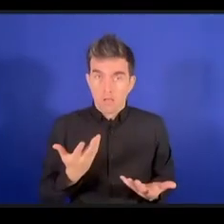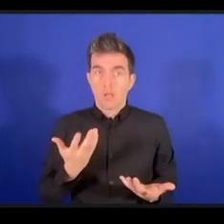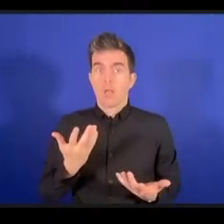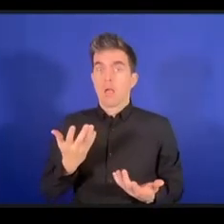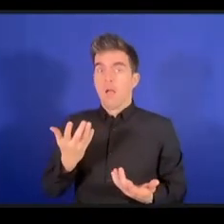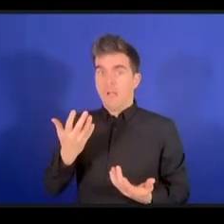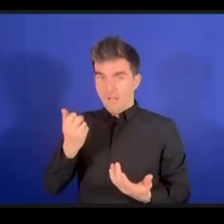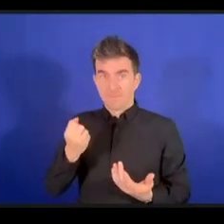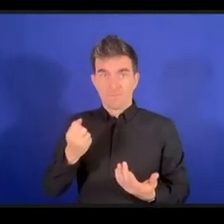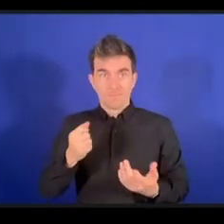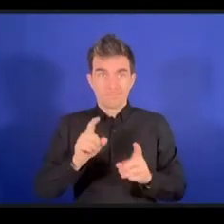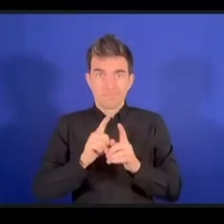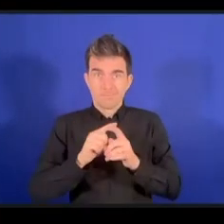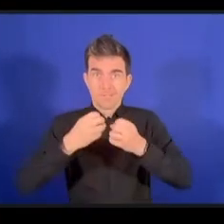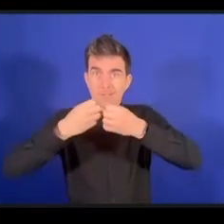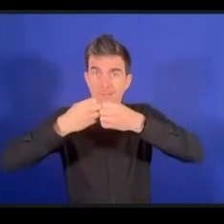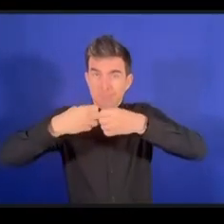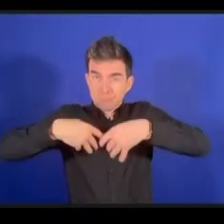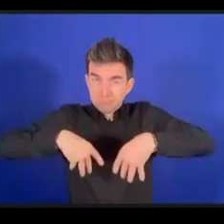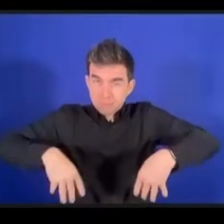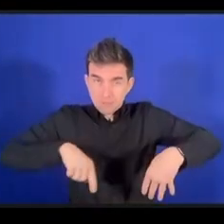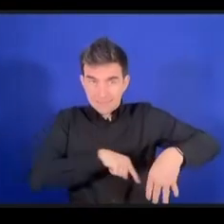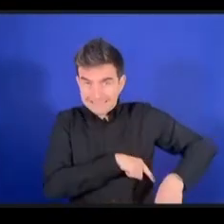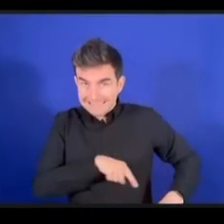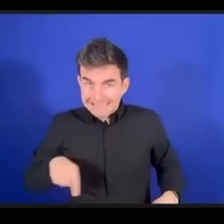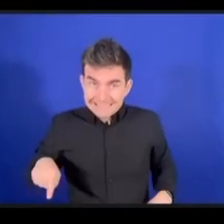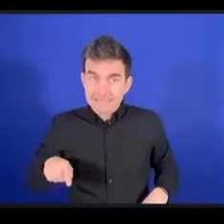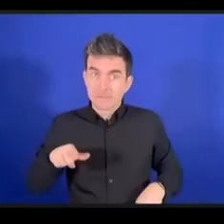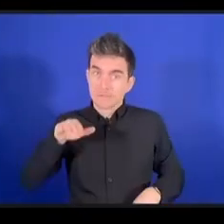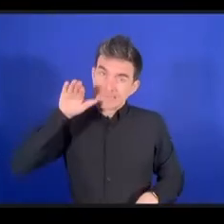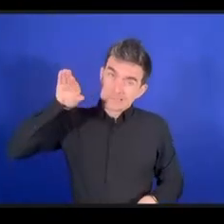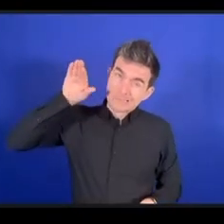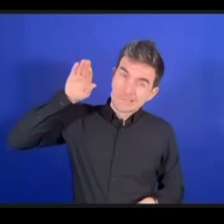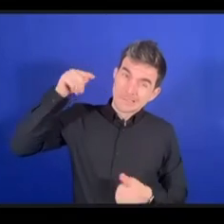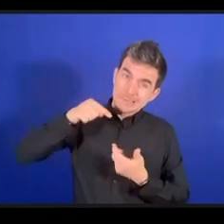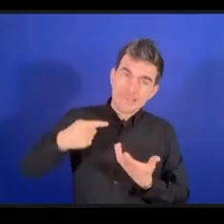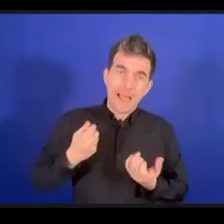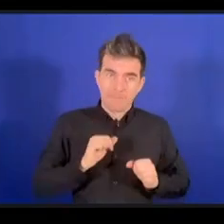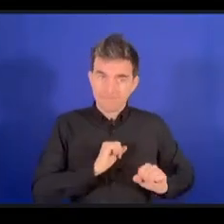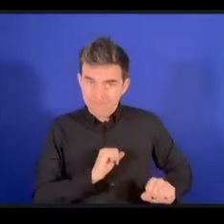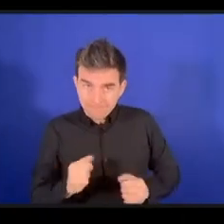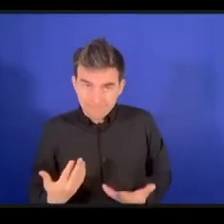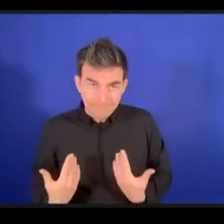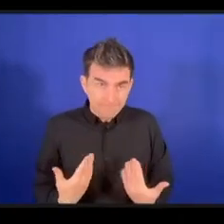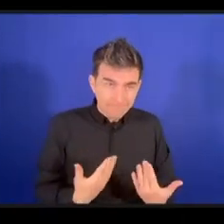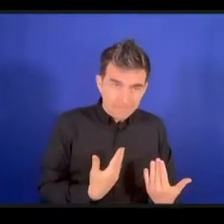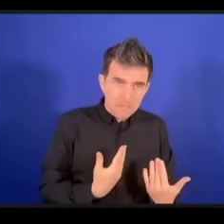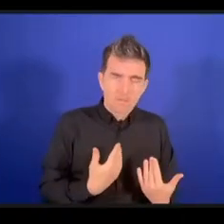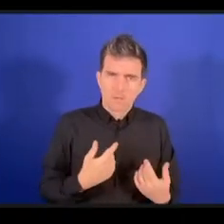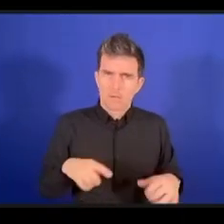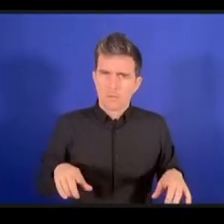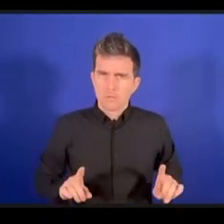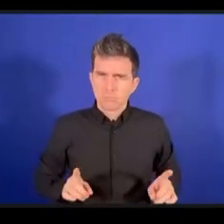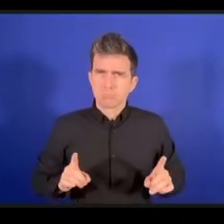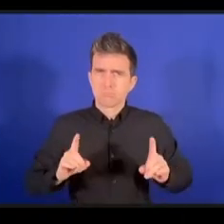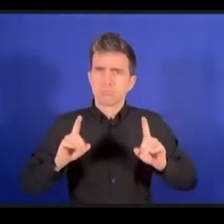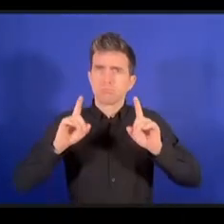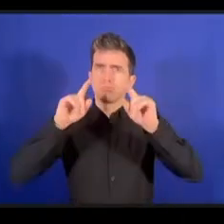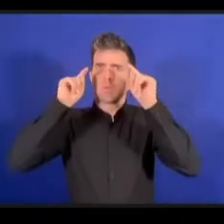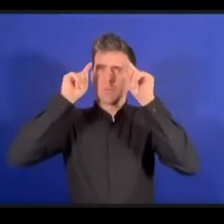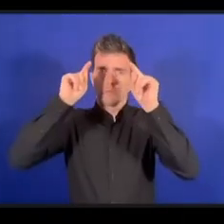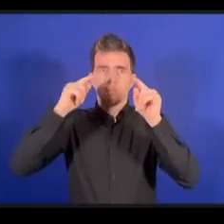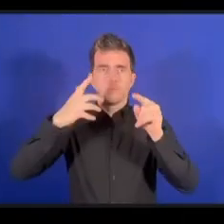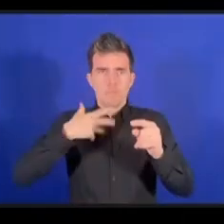interesadas es importante incluir en ese aporte a los jóvenes